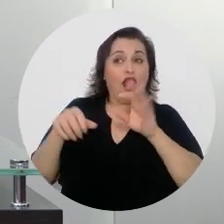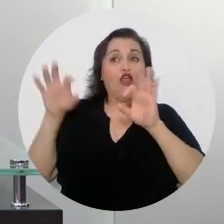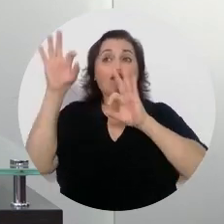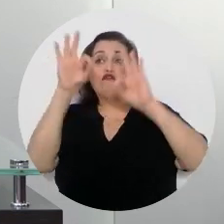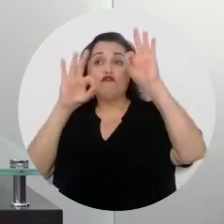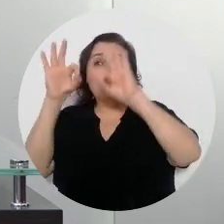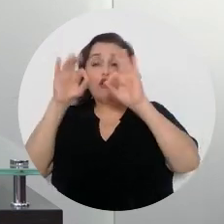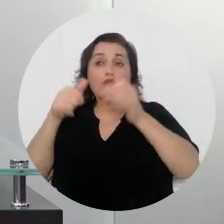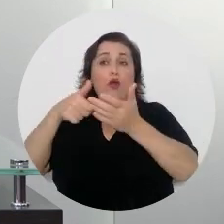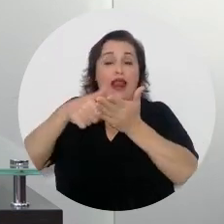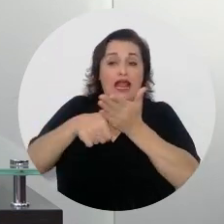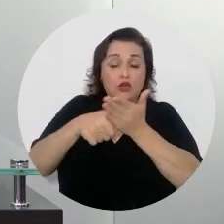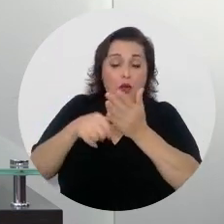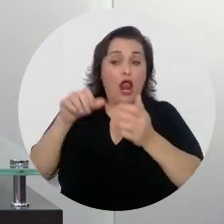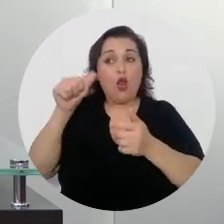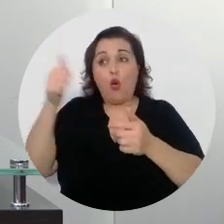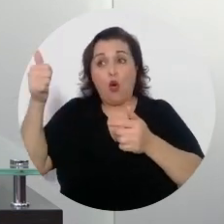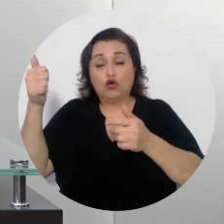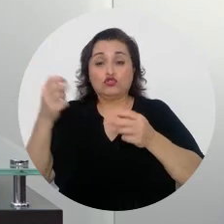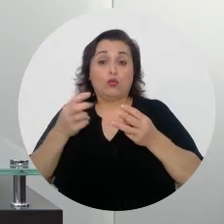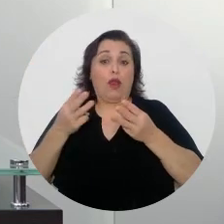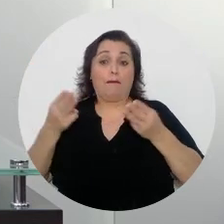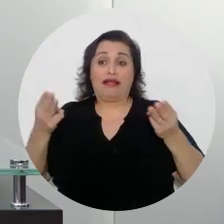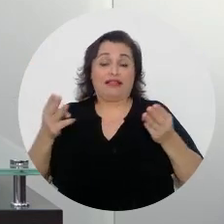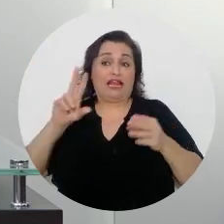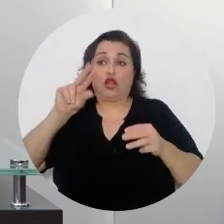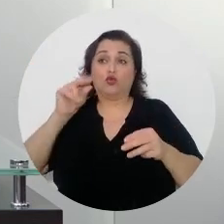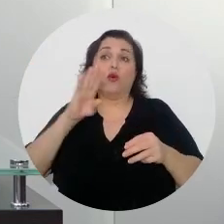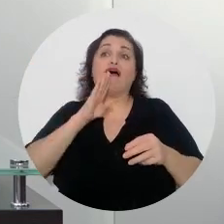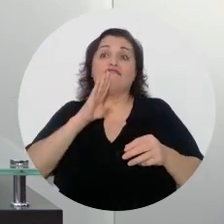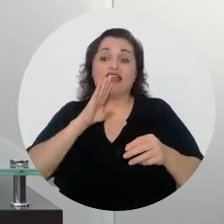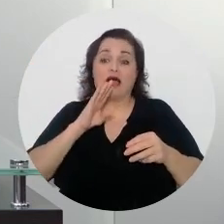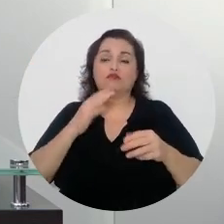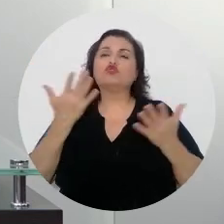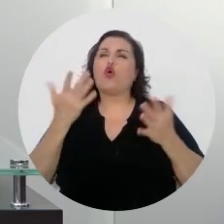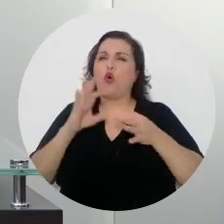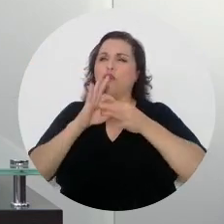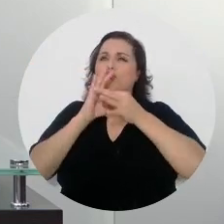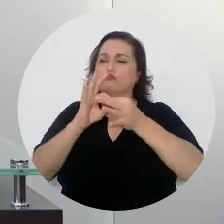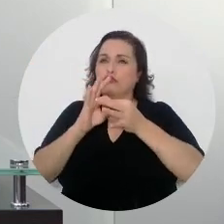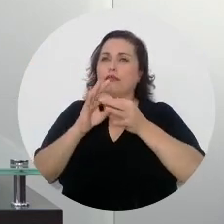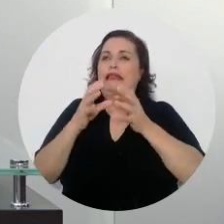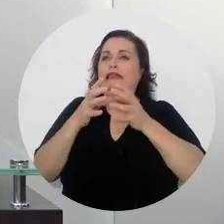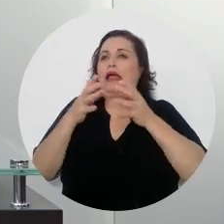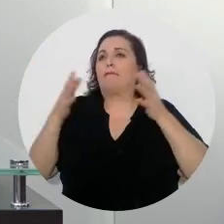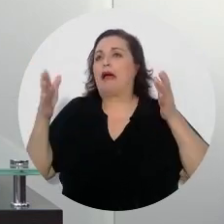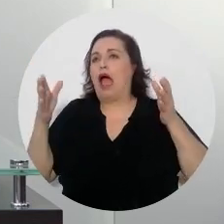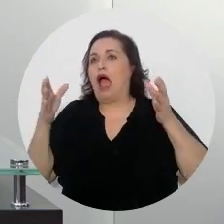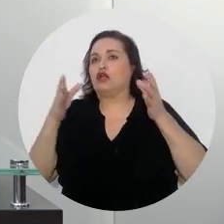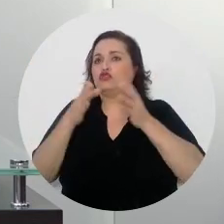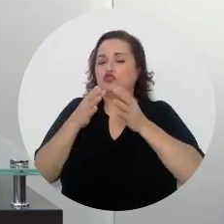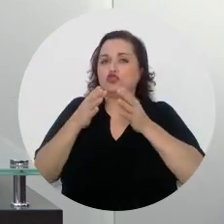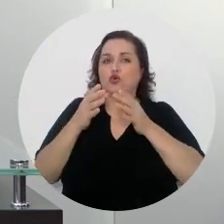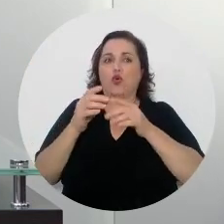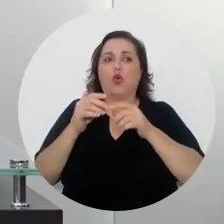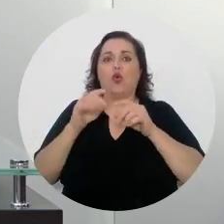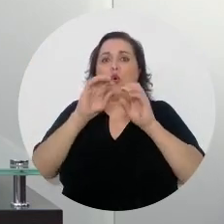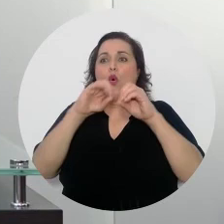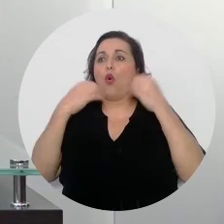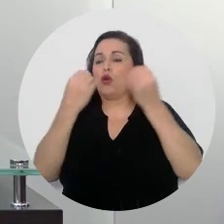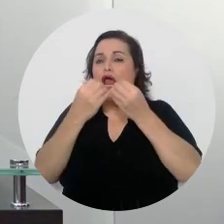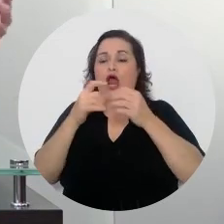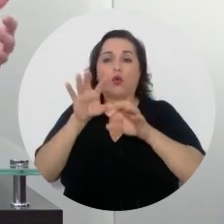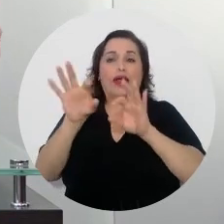la fórmula electoral y otros, porque por la materia no hablamos, como vienen a ser el tamaño del